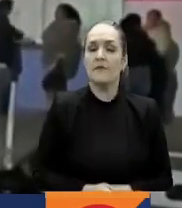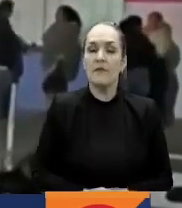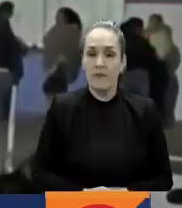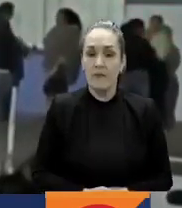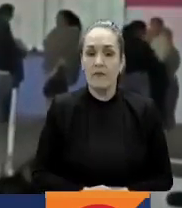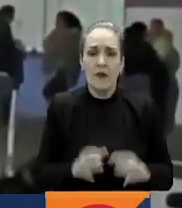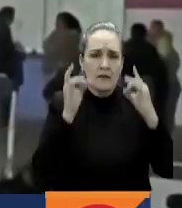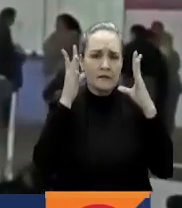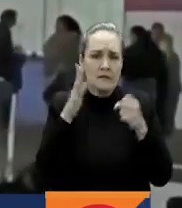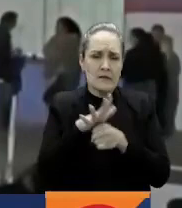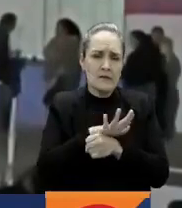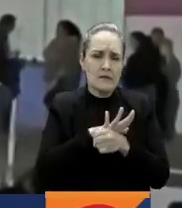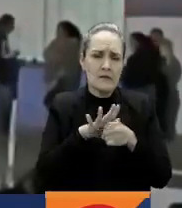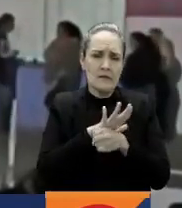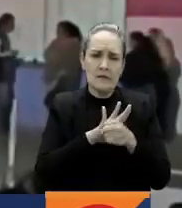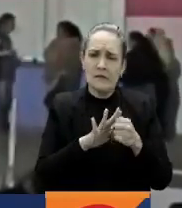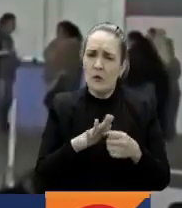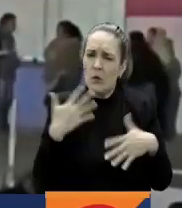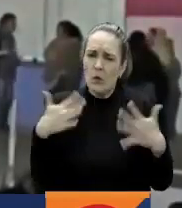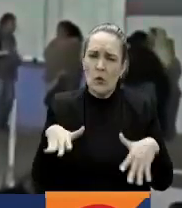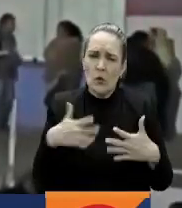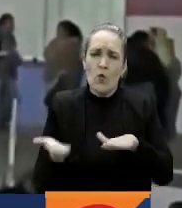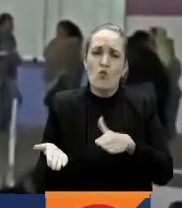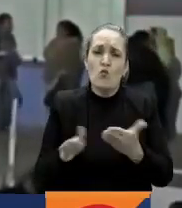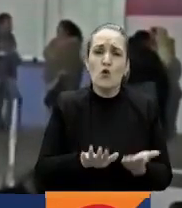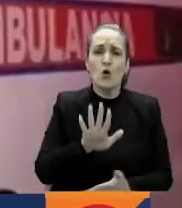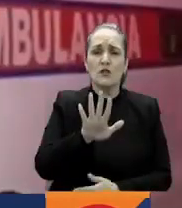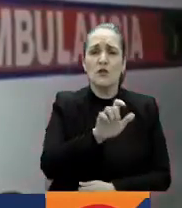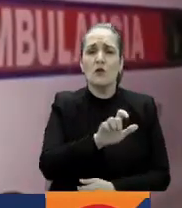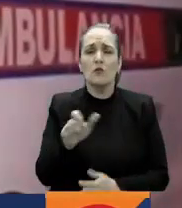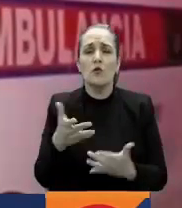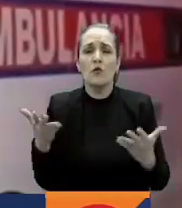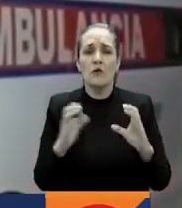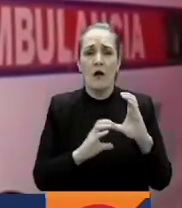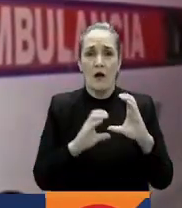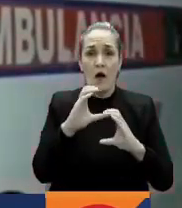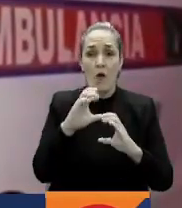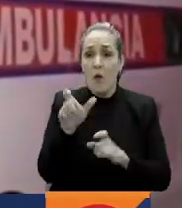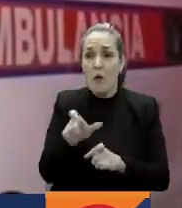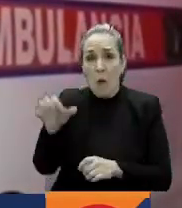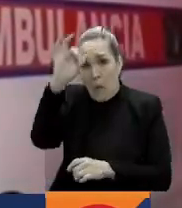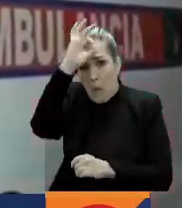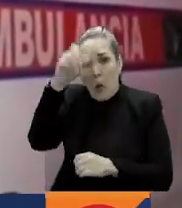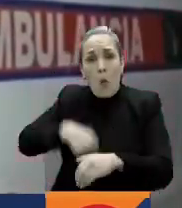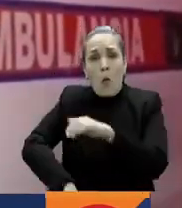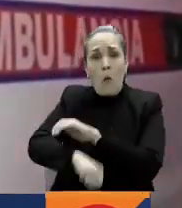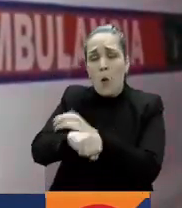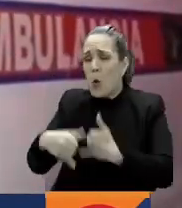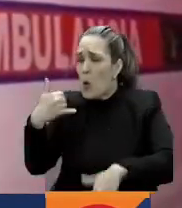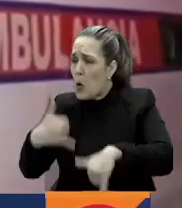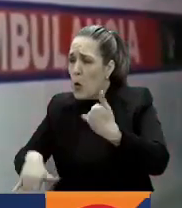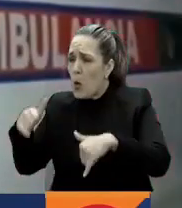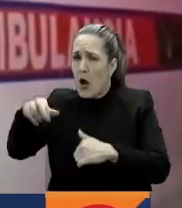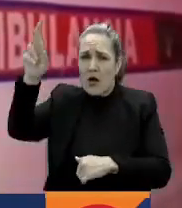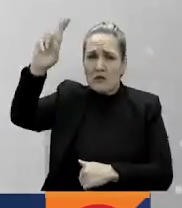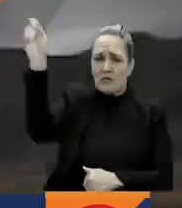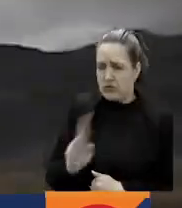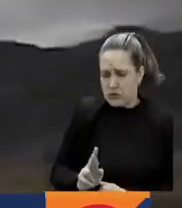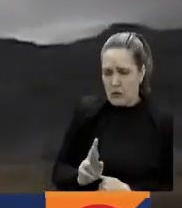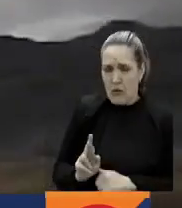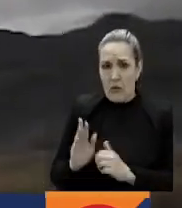Tragedia en Cauca. Un rayo mató 5 personas que jugaban un partido de fútbol en el Tambo. El hecho dejó 15